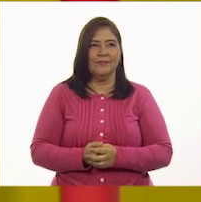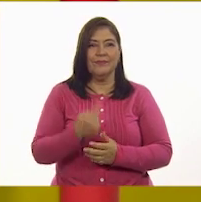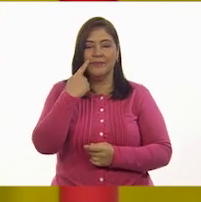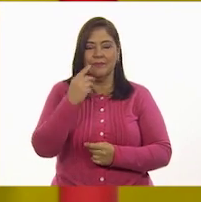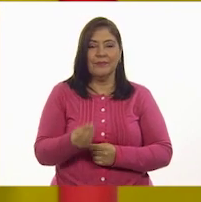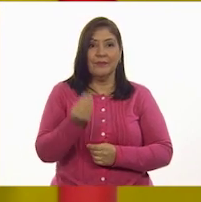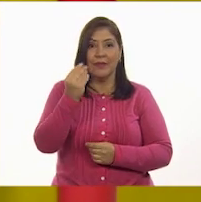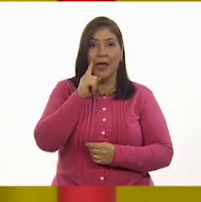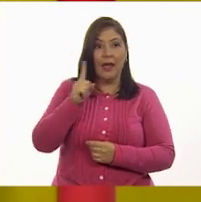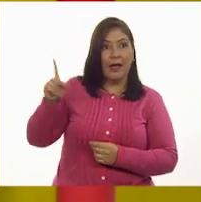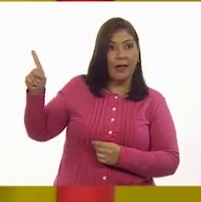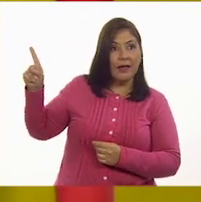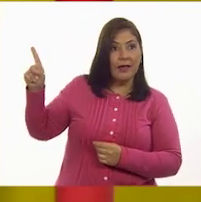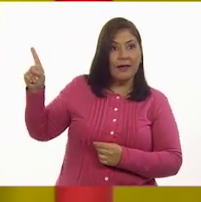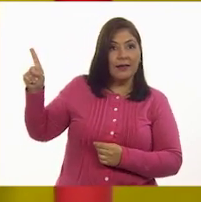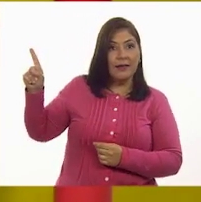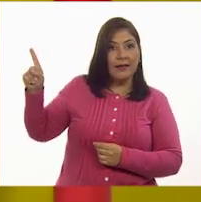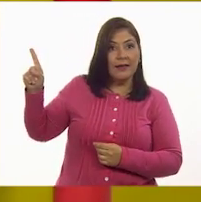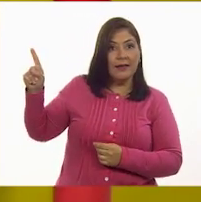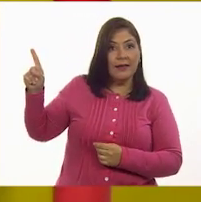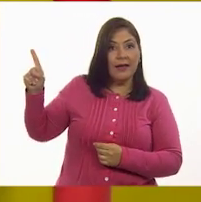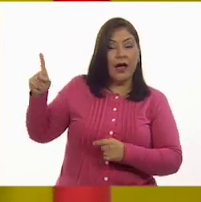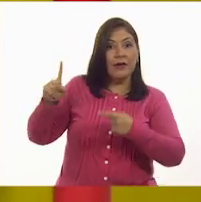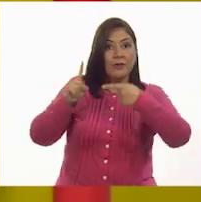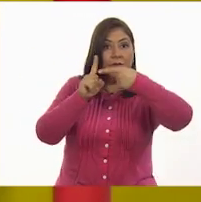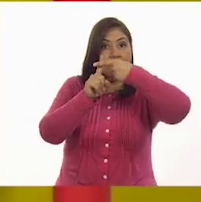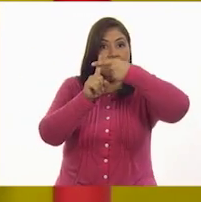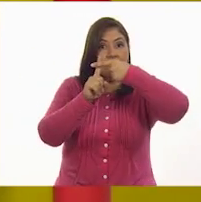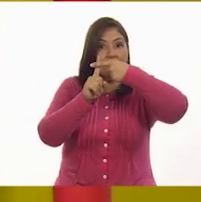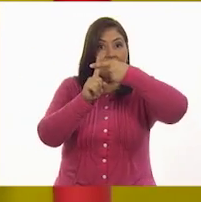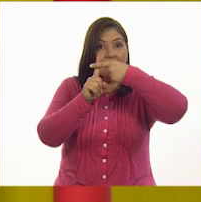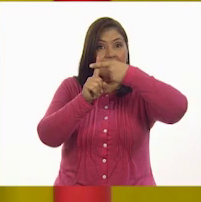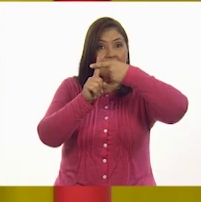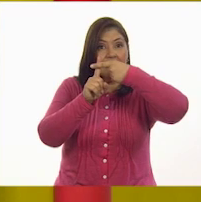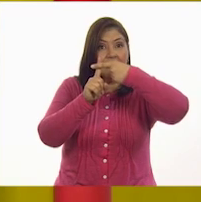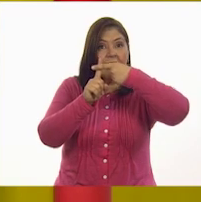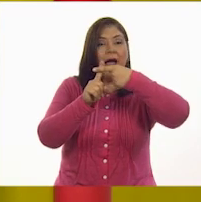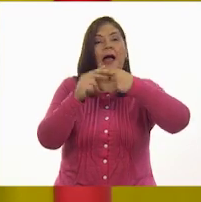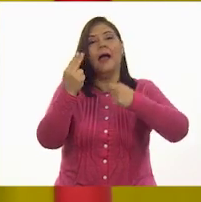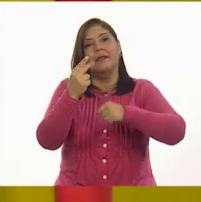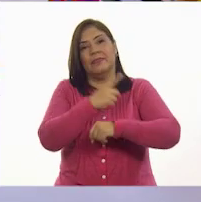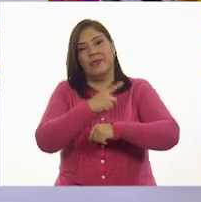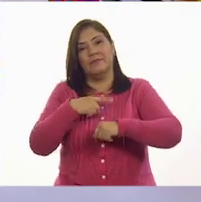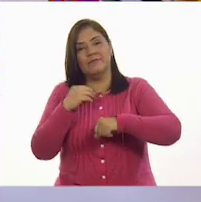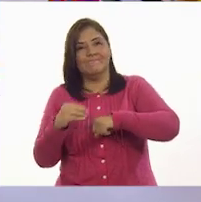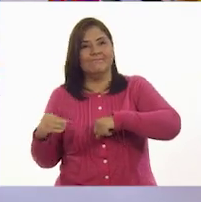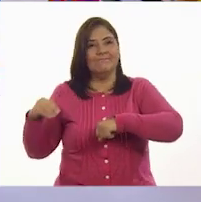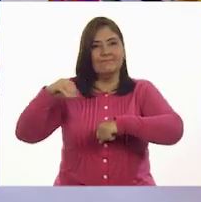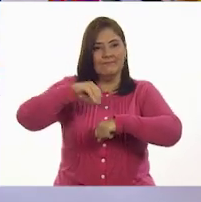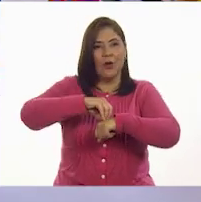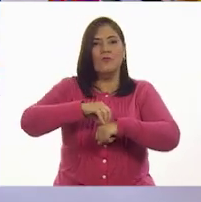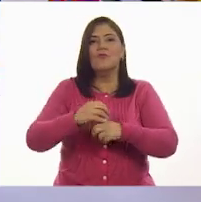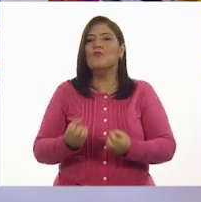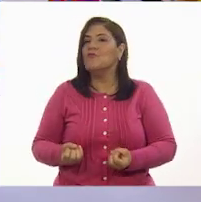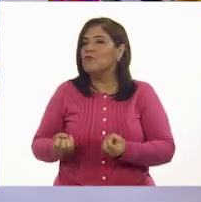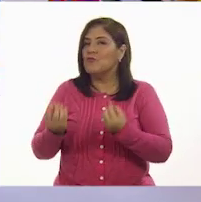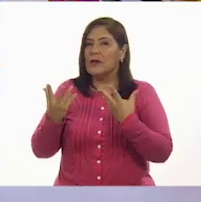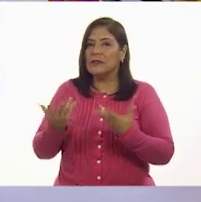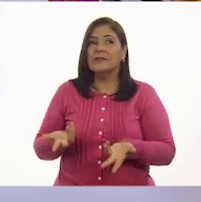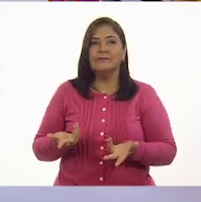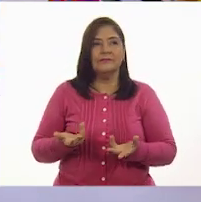Vamos a ver qué te sale. Me salió suma. Entonces tienes que agregar. Agregar. ¿Cuántas?